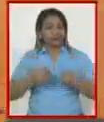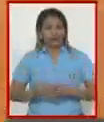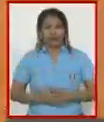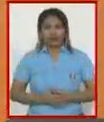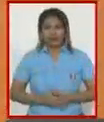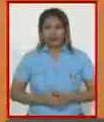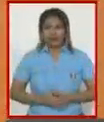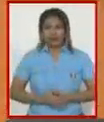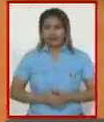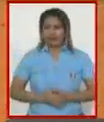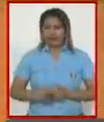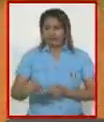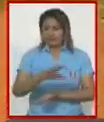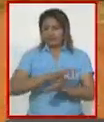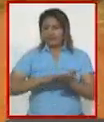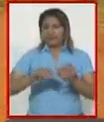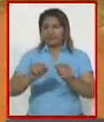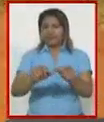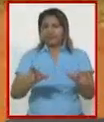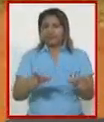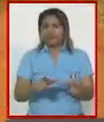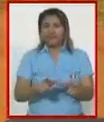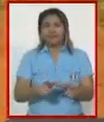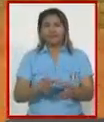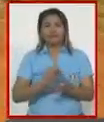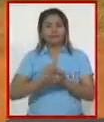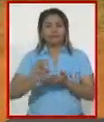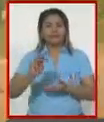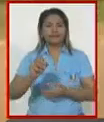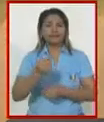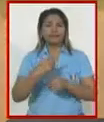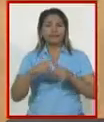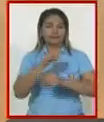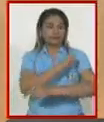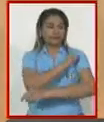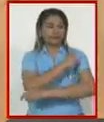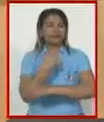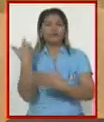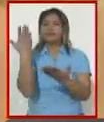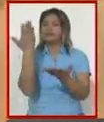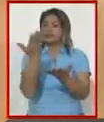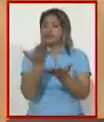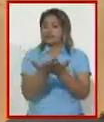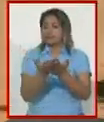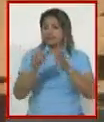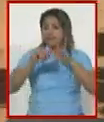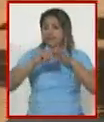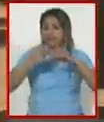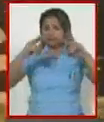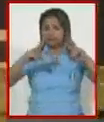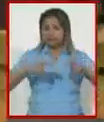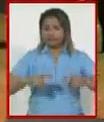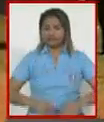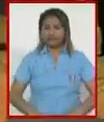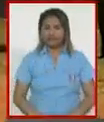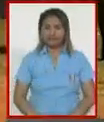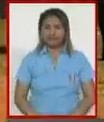Entre tanto, el ambiente en San Matías es tenso. Varias autoridades se han trasladado al lugar para iniciar las investigaciones.